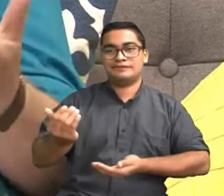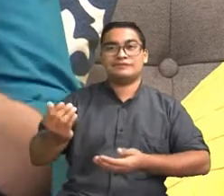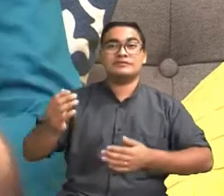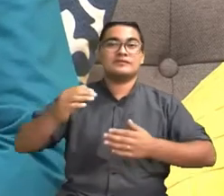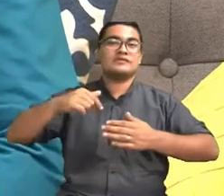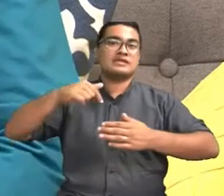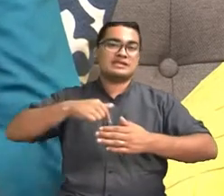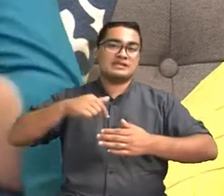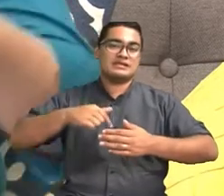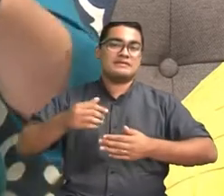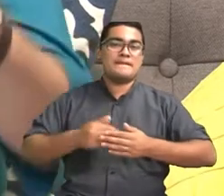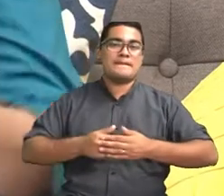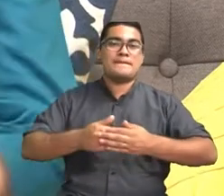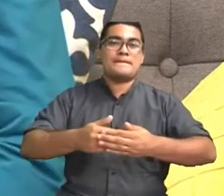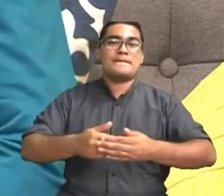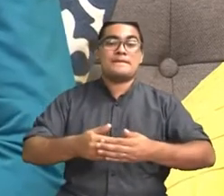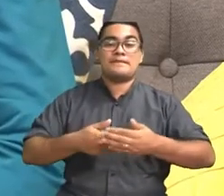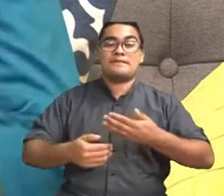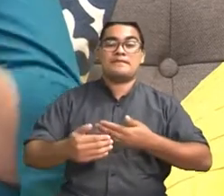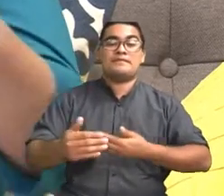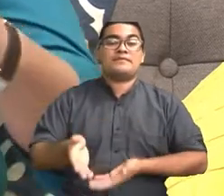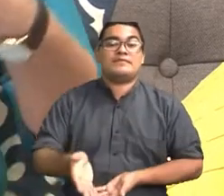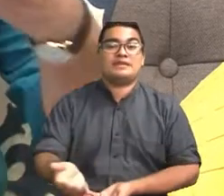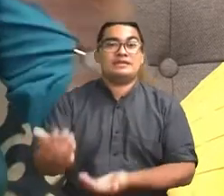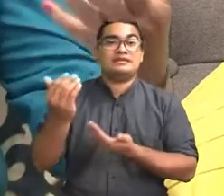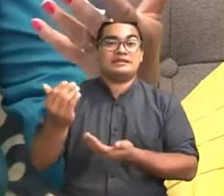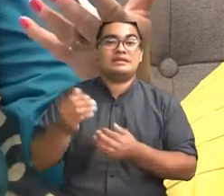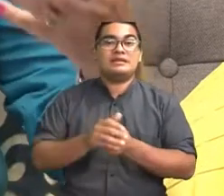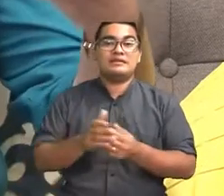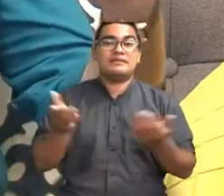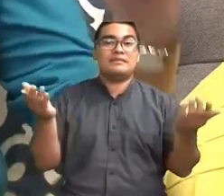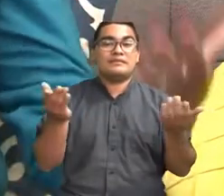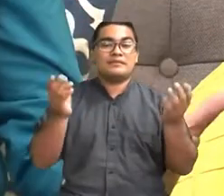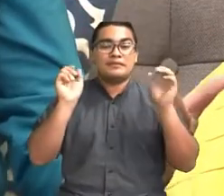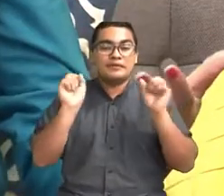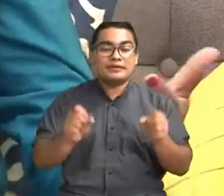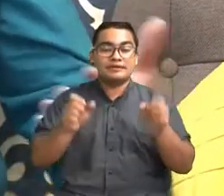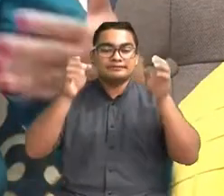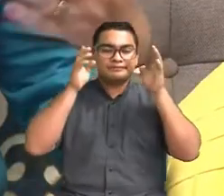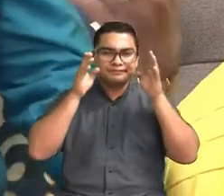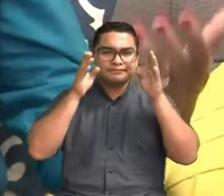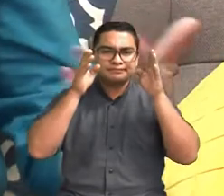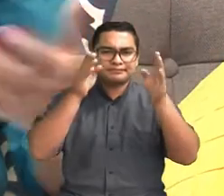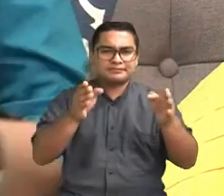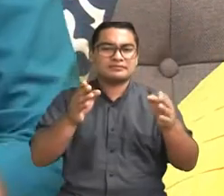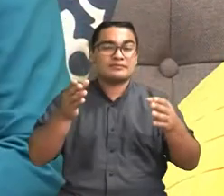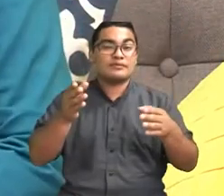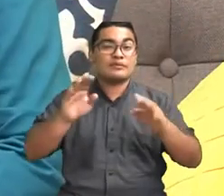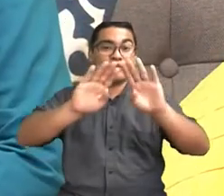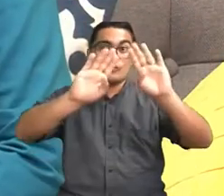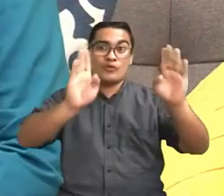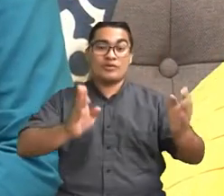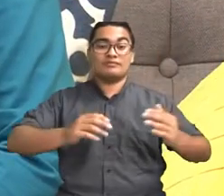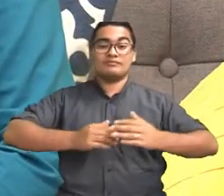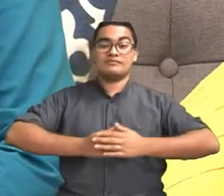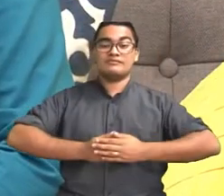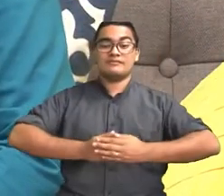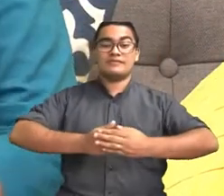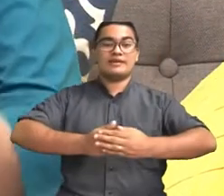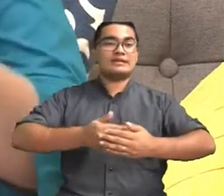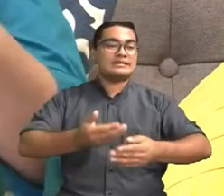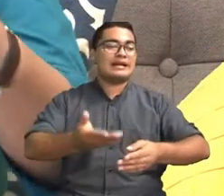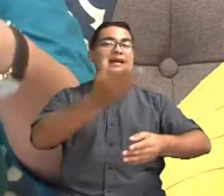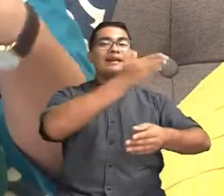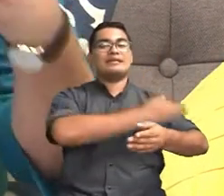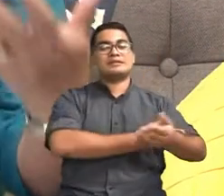el vientre, desde que está por nacer. Entonces, ¿cómo atender previamente a la mujer desde